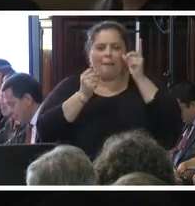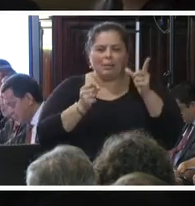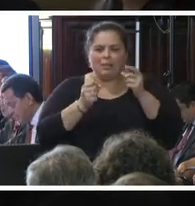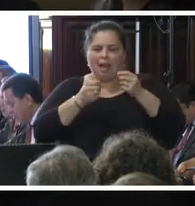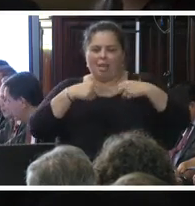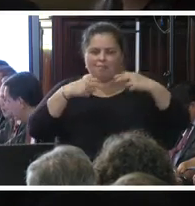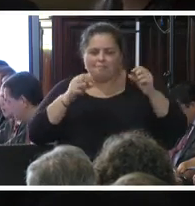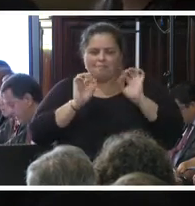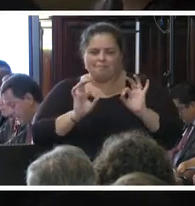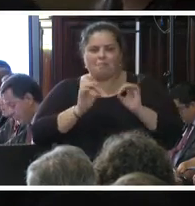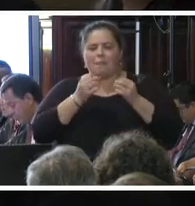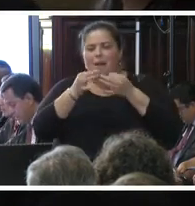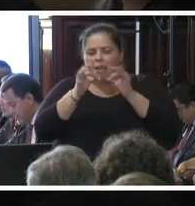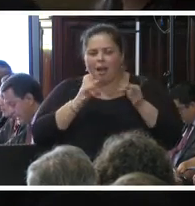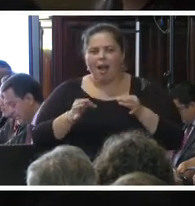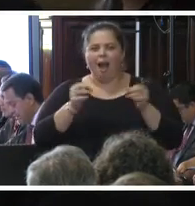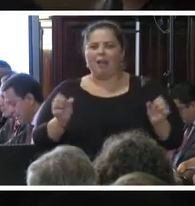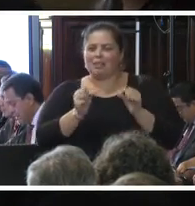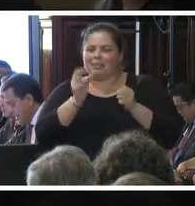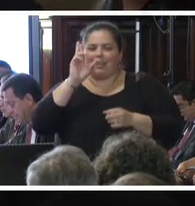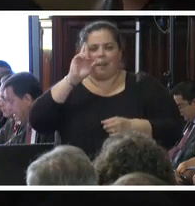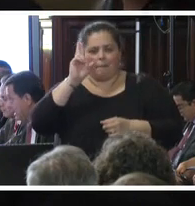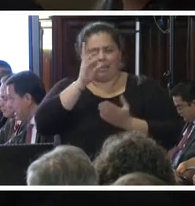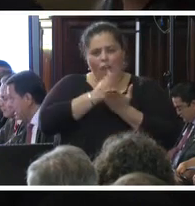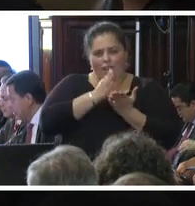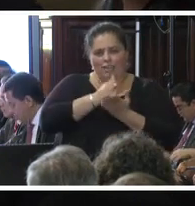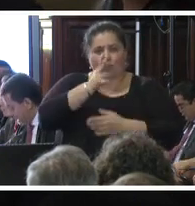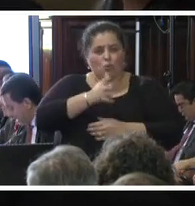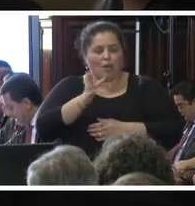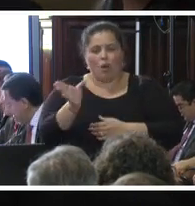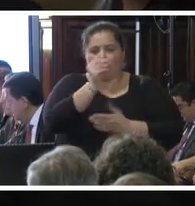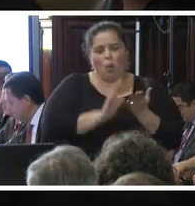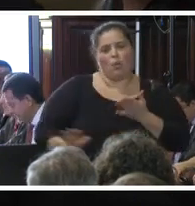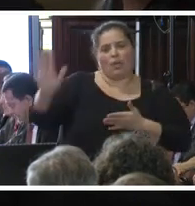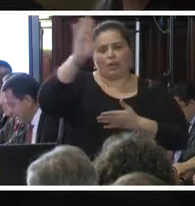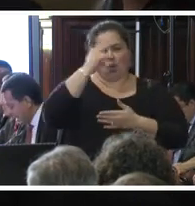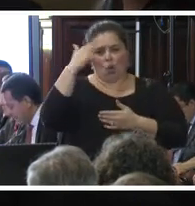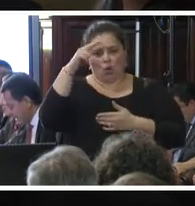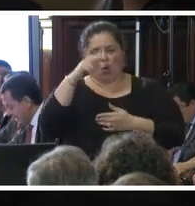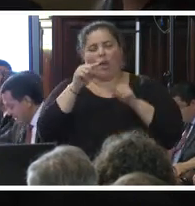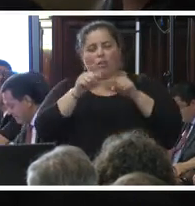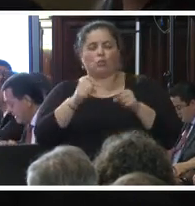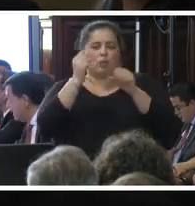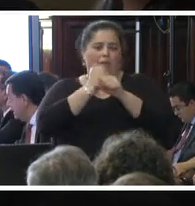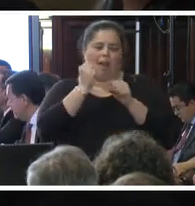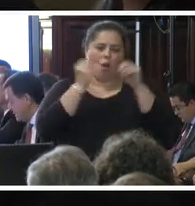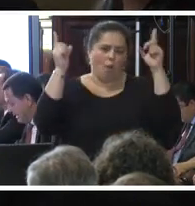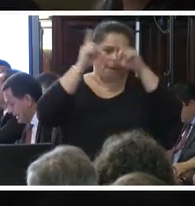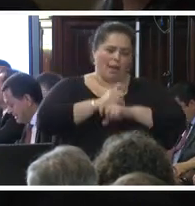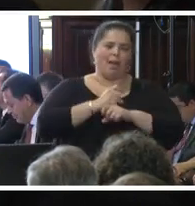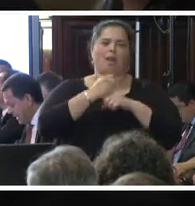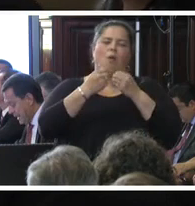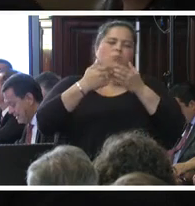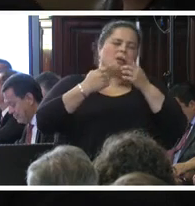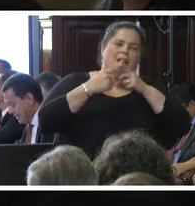los derechos humanos en todo el territorio nacional. Es una tarea compleja, es una tarea de largo alcance, en especial